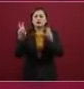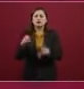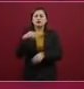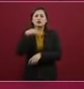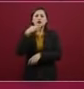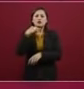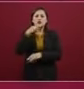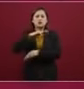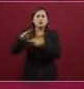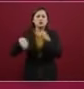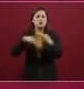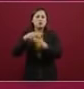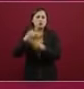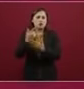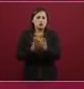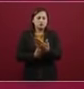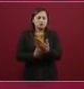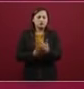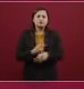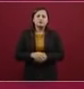hay otras mediciones